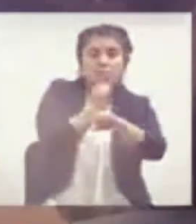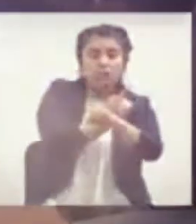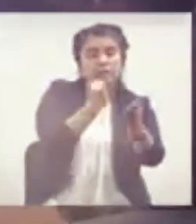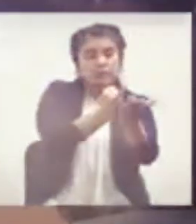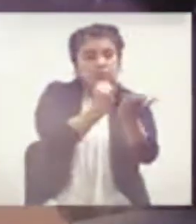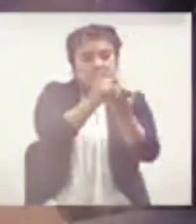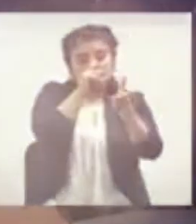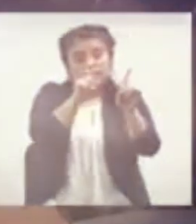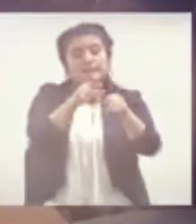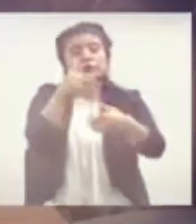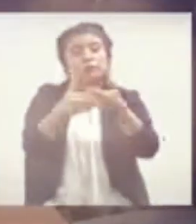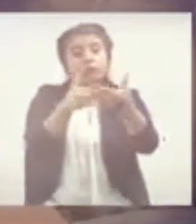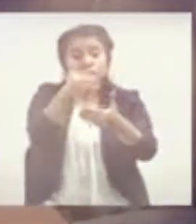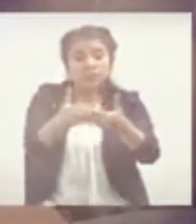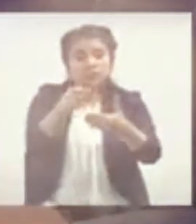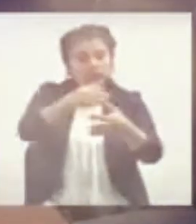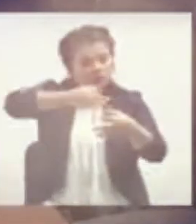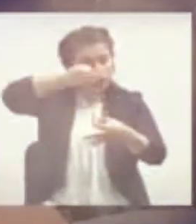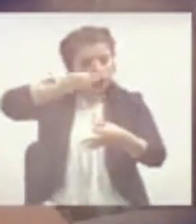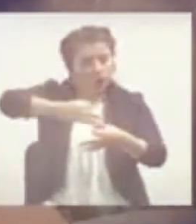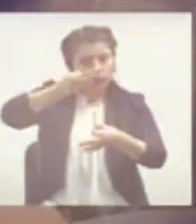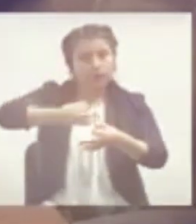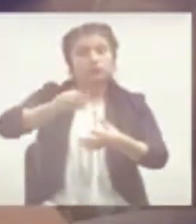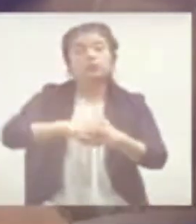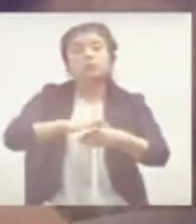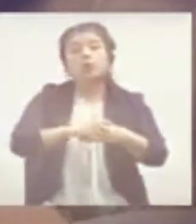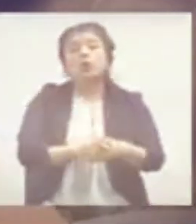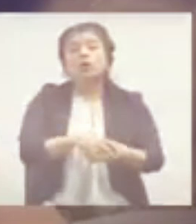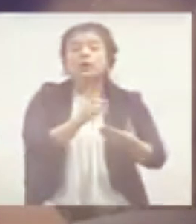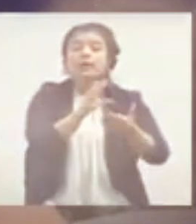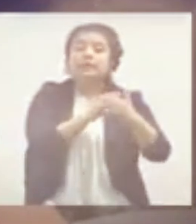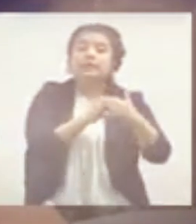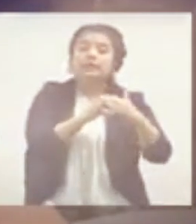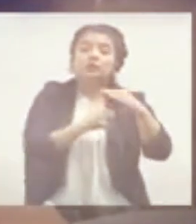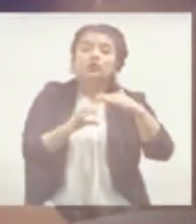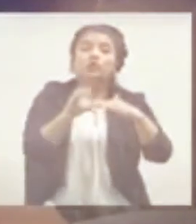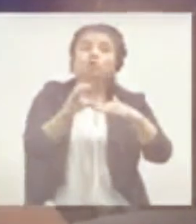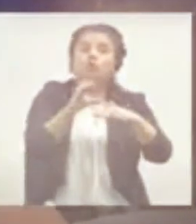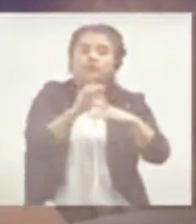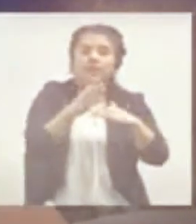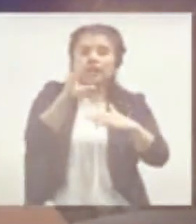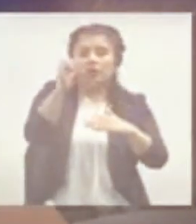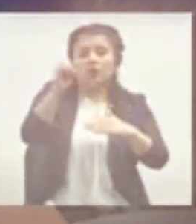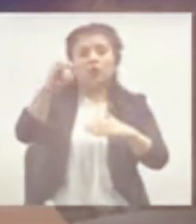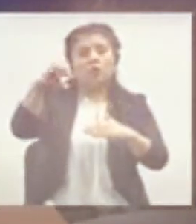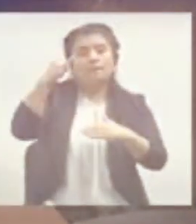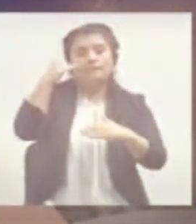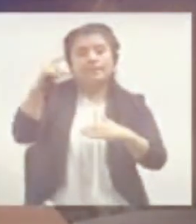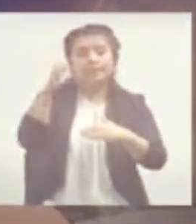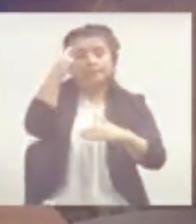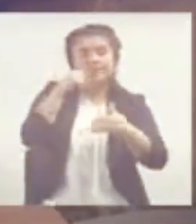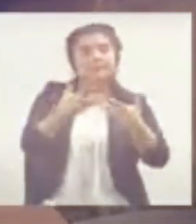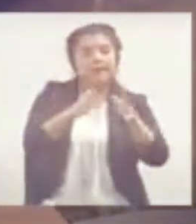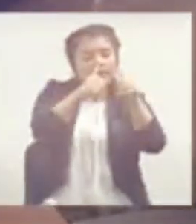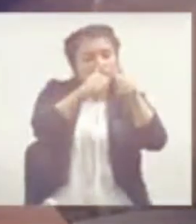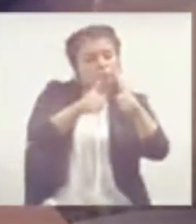los procesos internos sean eficientes. Del Comité Permanente de Exposiciones COPEREX, la iniciativa de ley analizada contiene